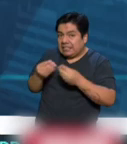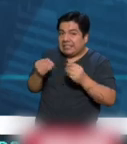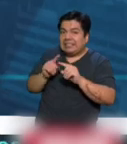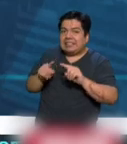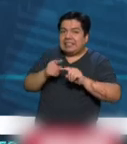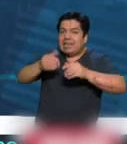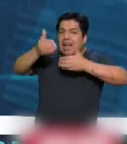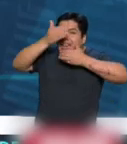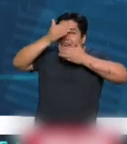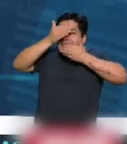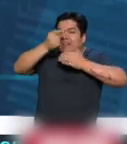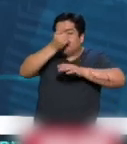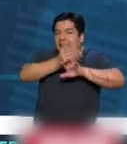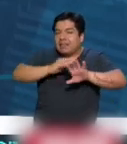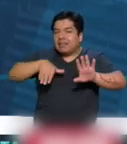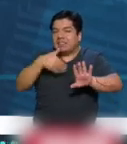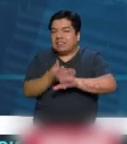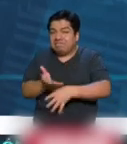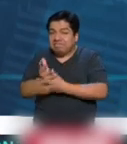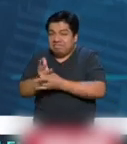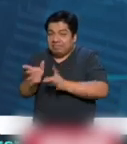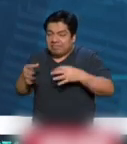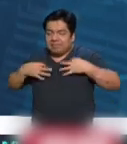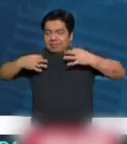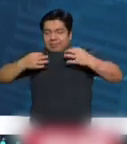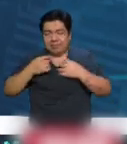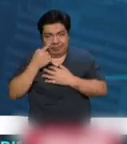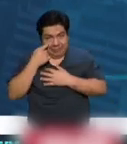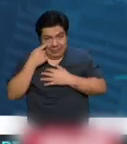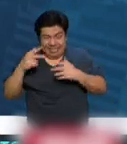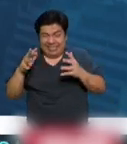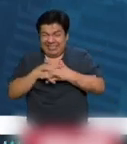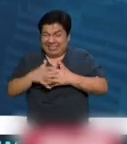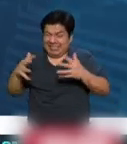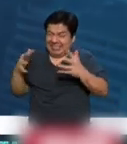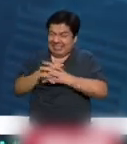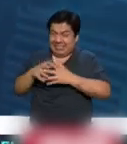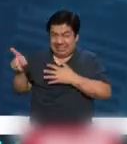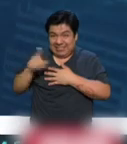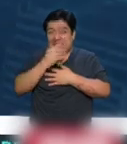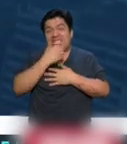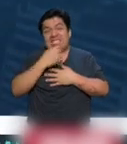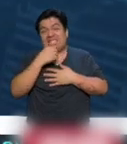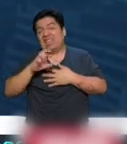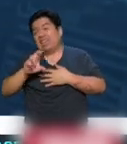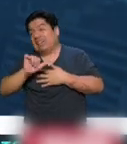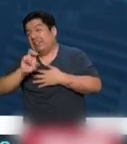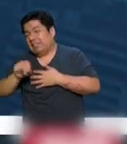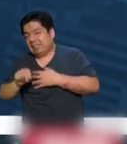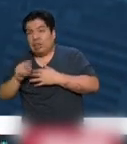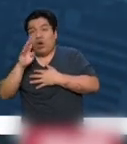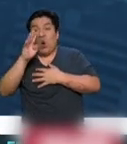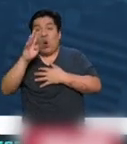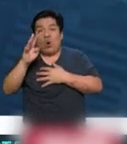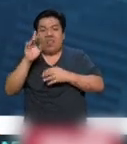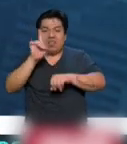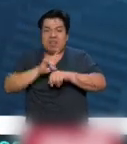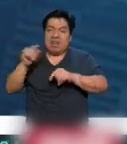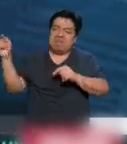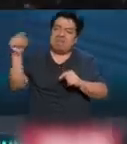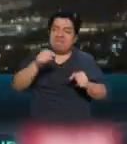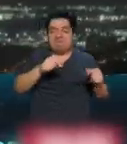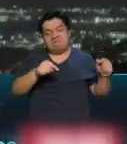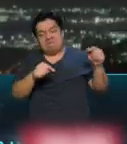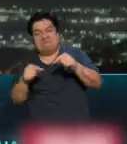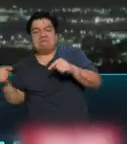de terrorismo en contra de Estados Unidos. Y mire, el conflicto armado entre Israel e Irán cumplió 4 días de ataques cruzados. De